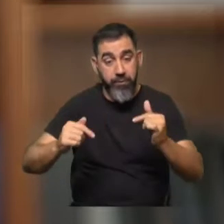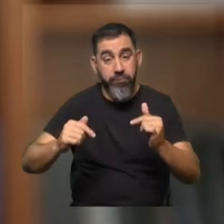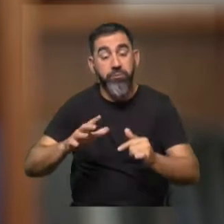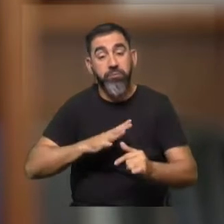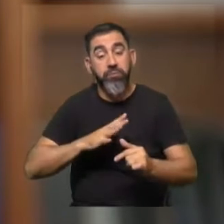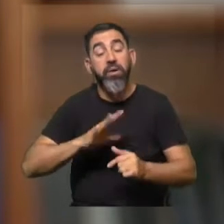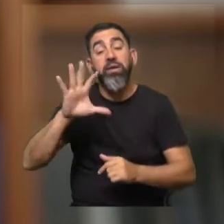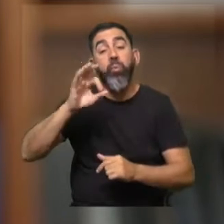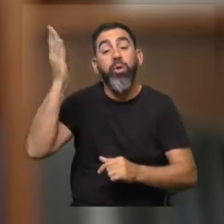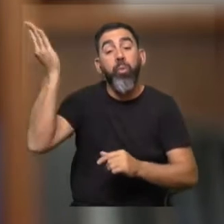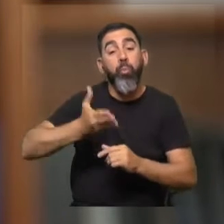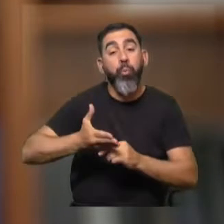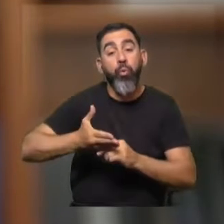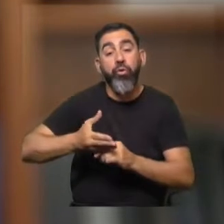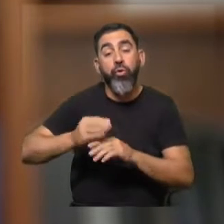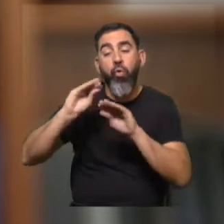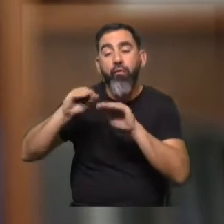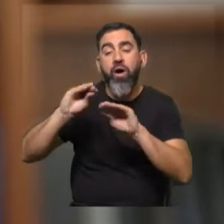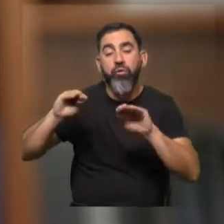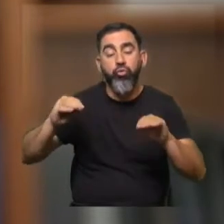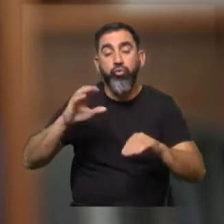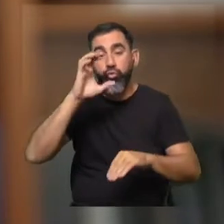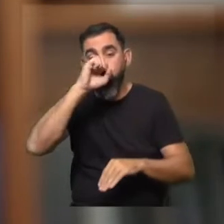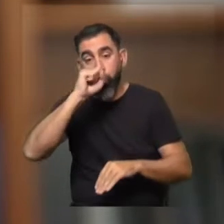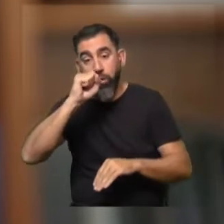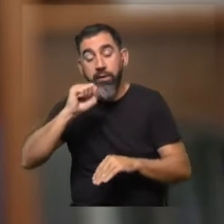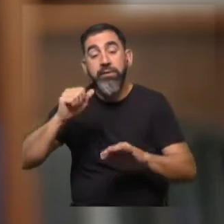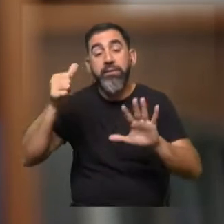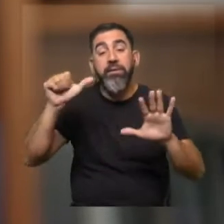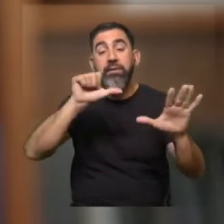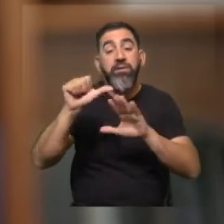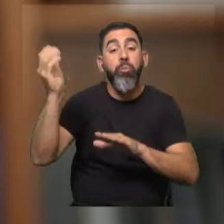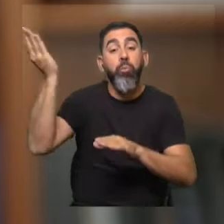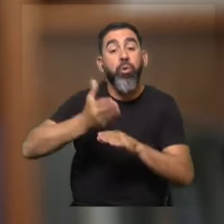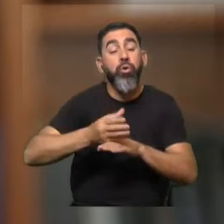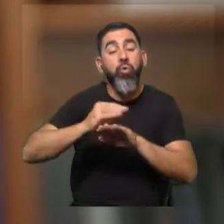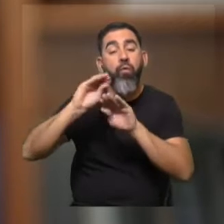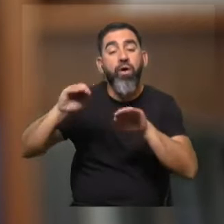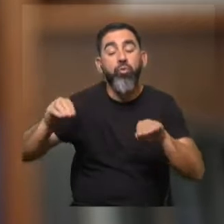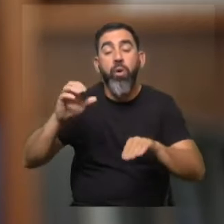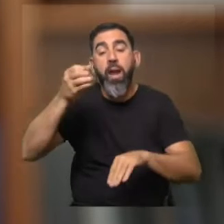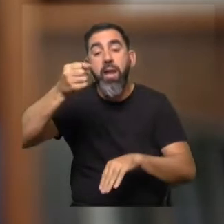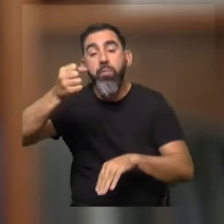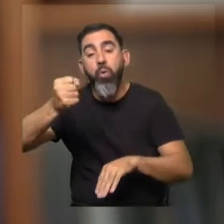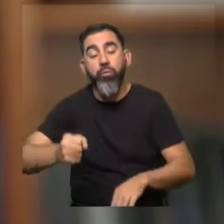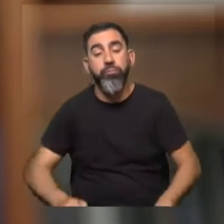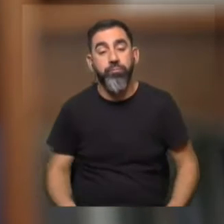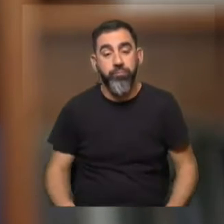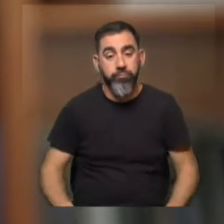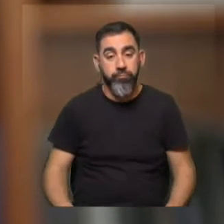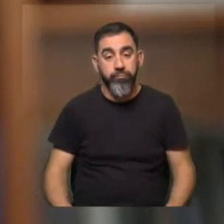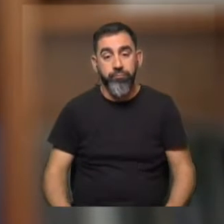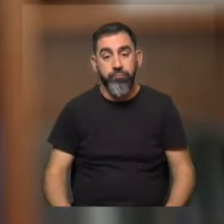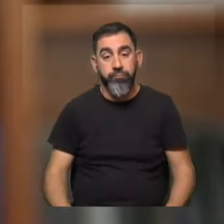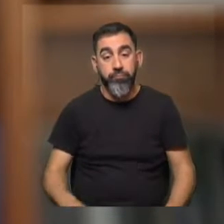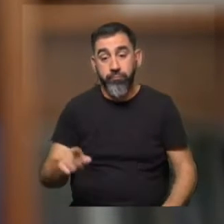un 50% de residuos en la naranja y un 66% de residuos en el limón. Lo que nos daría